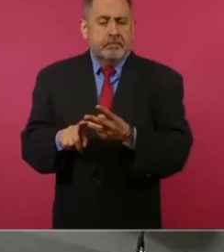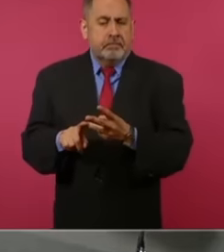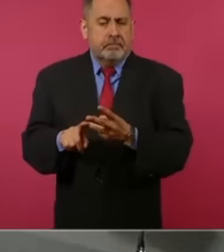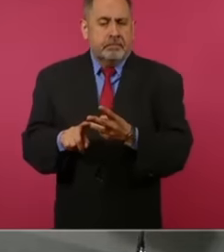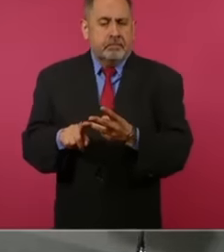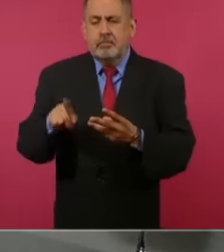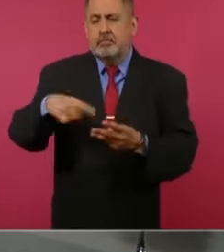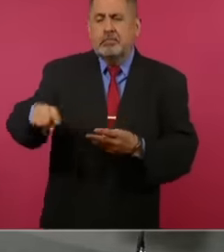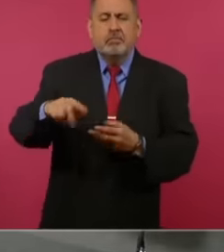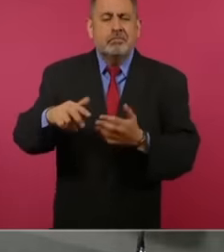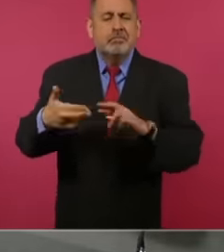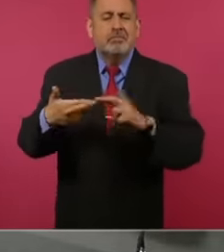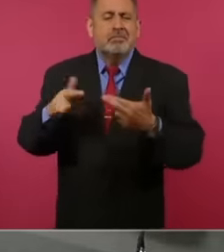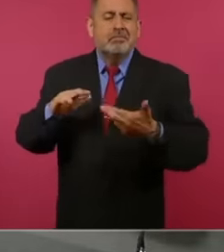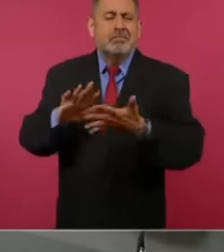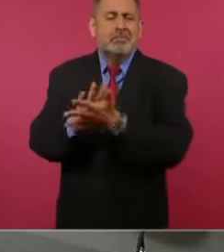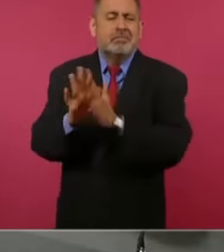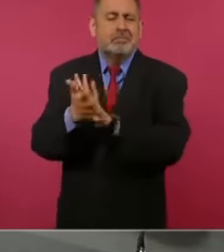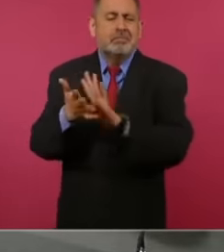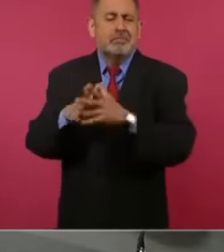Y son una red de empresas.